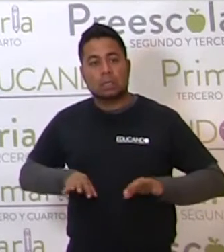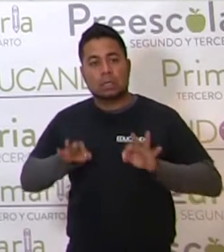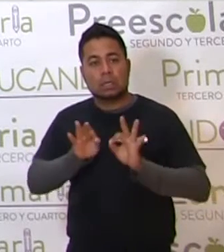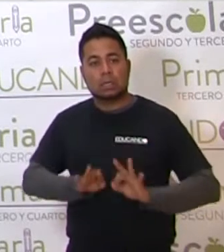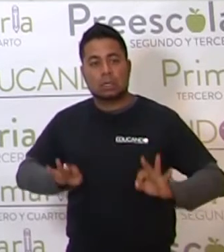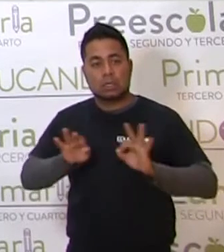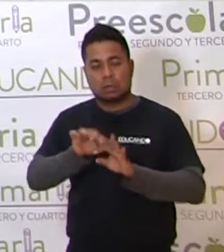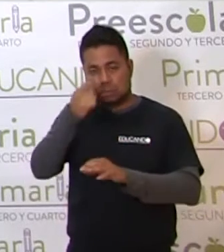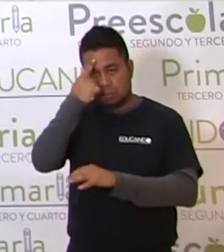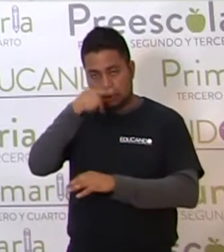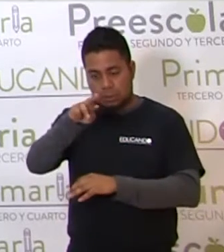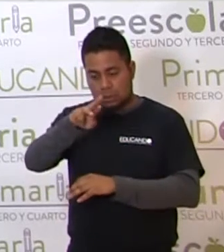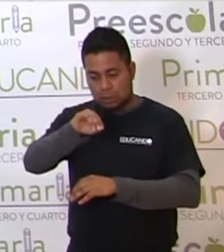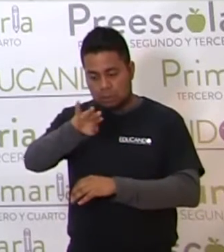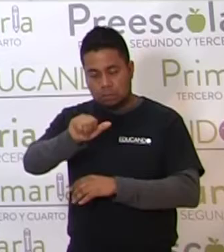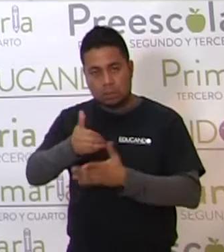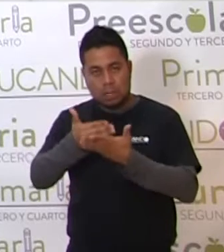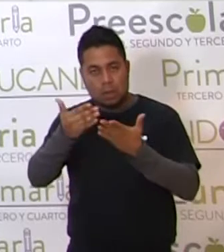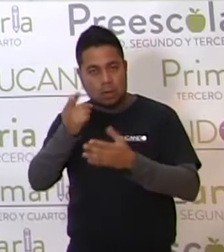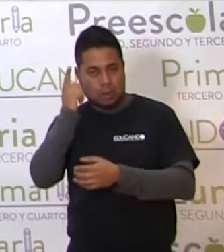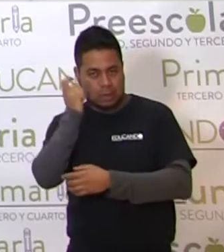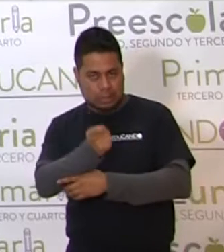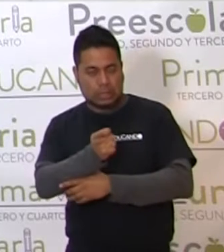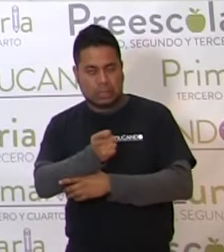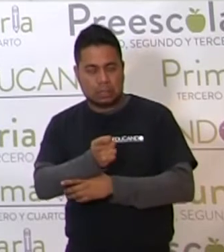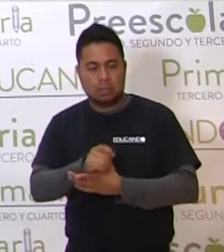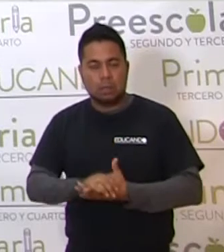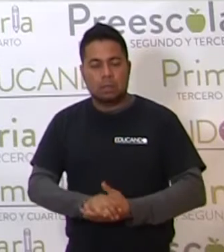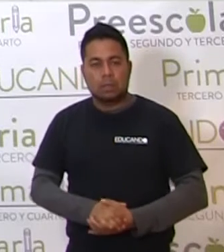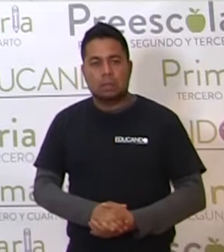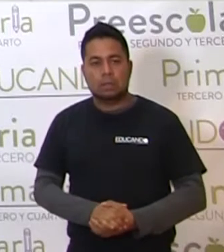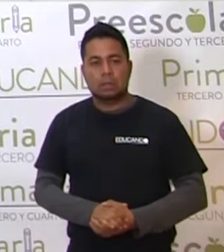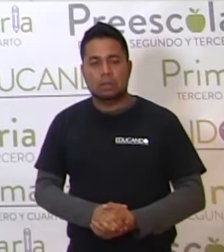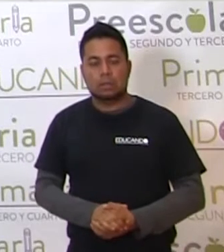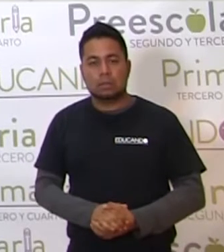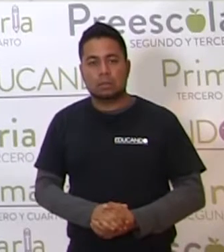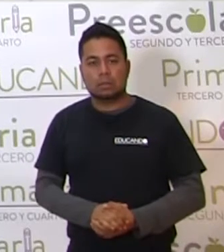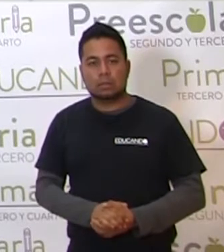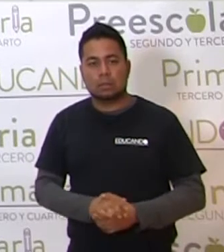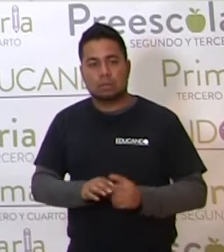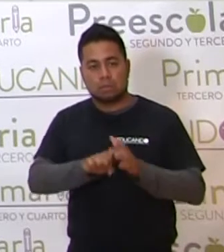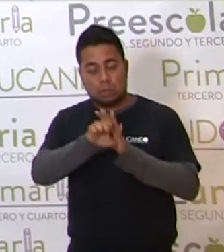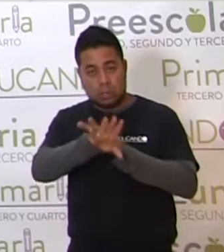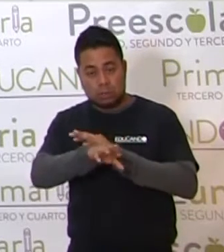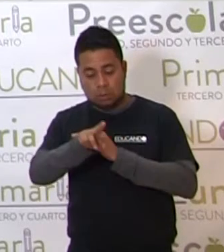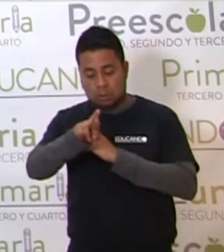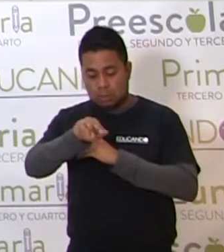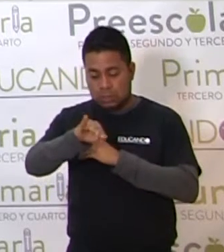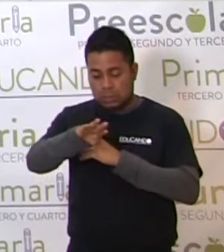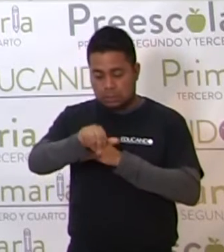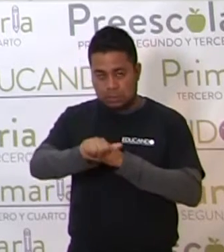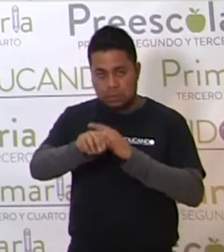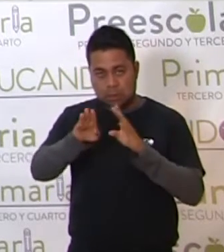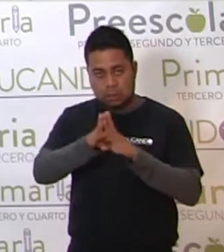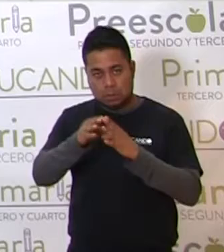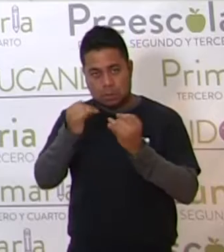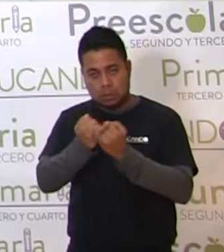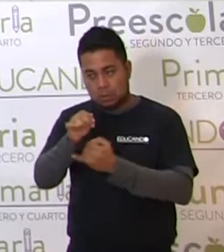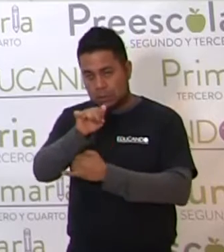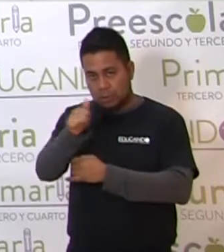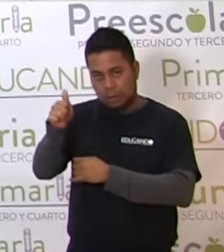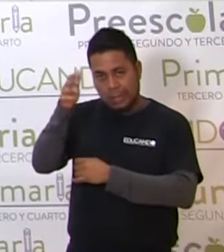rima a continuación la rima así como otro tipo